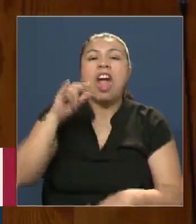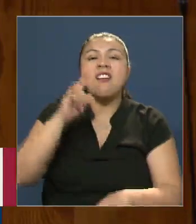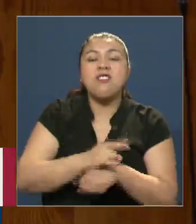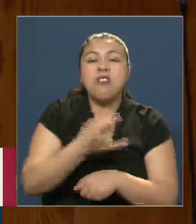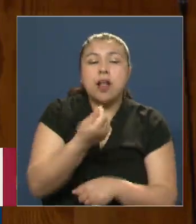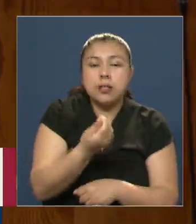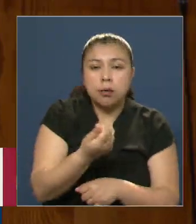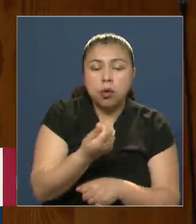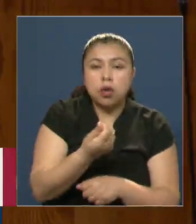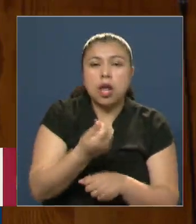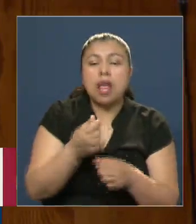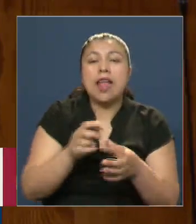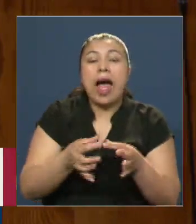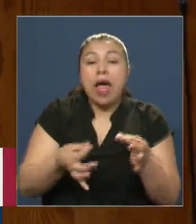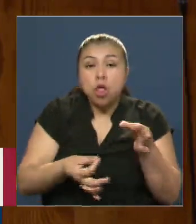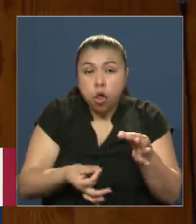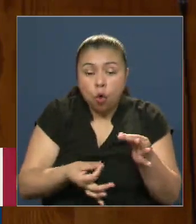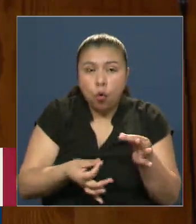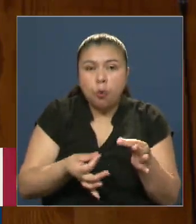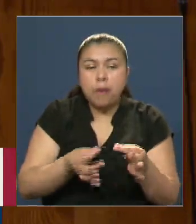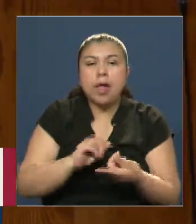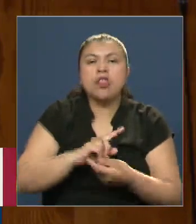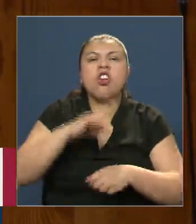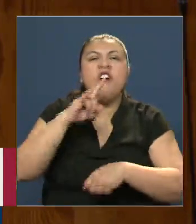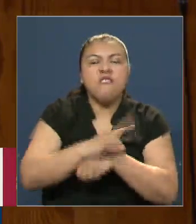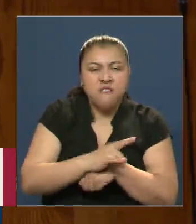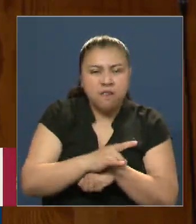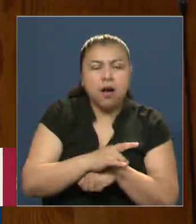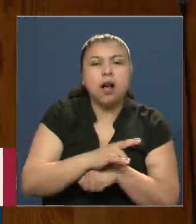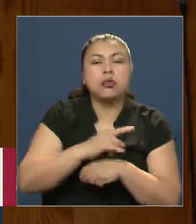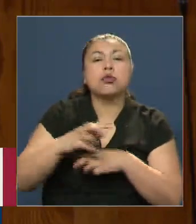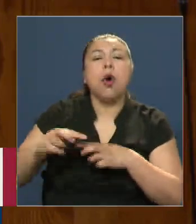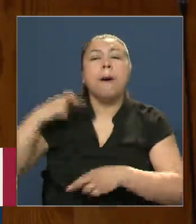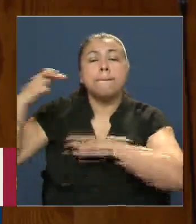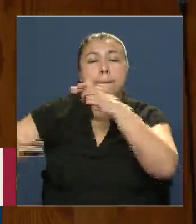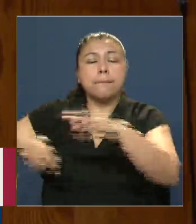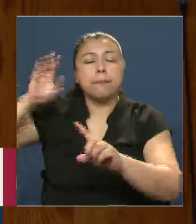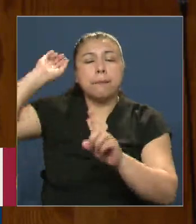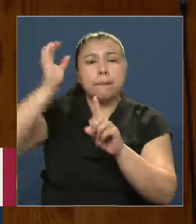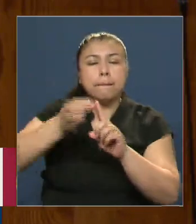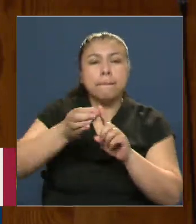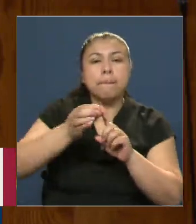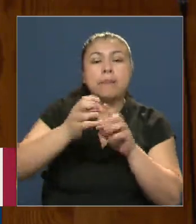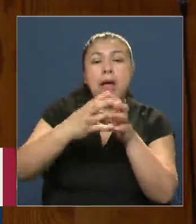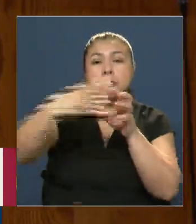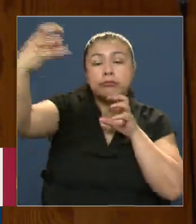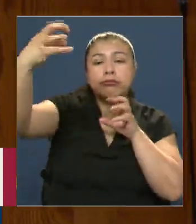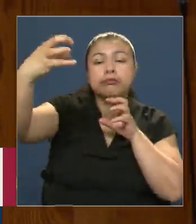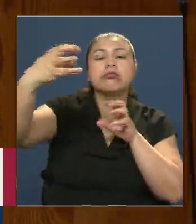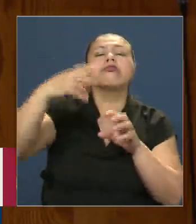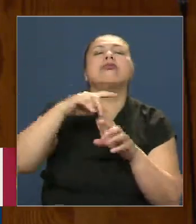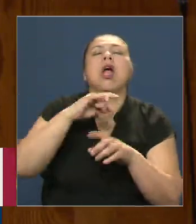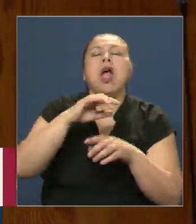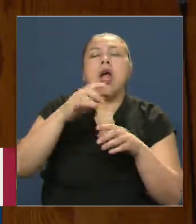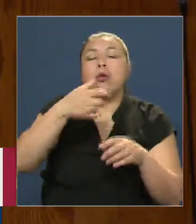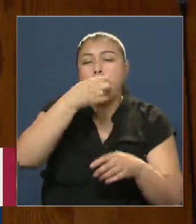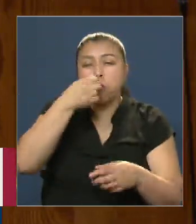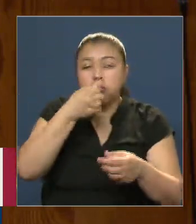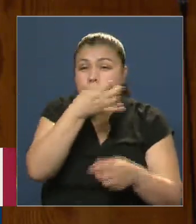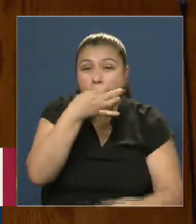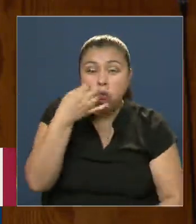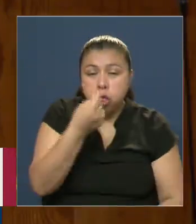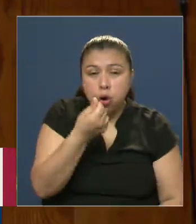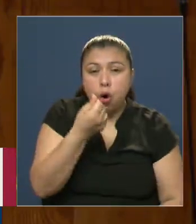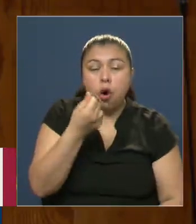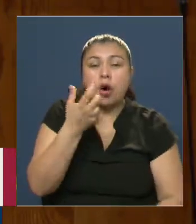documentos de seguridad, delito contra menores, patrimonio cultural, ciberdelincuencia, tráfico de drogas, delitos contra